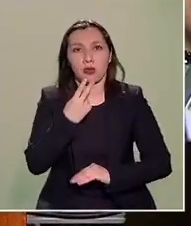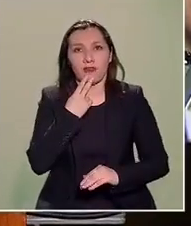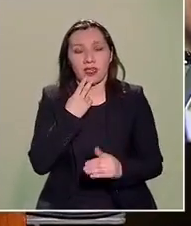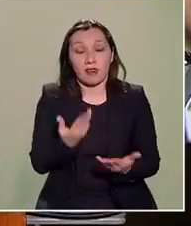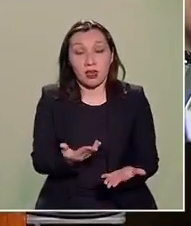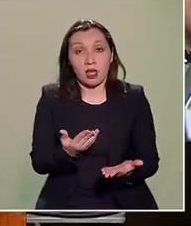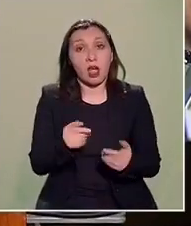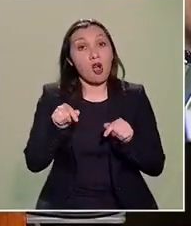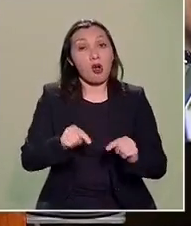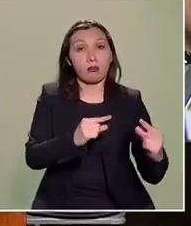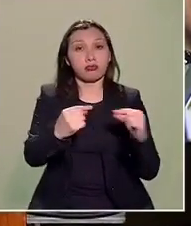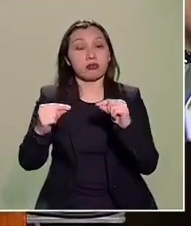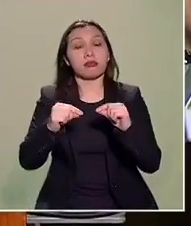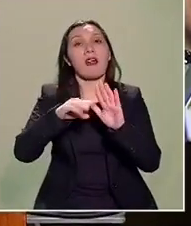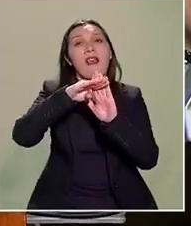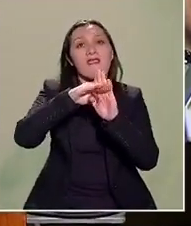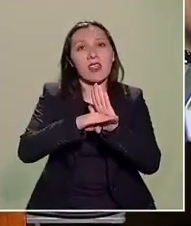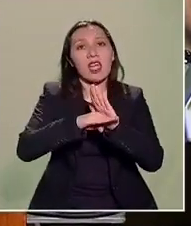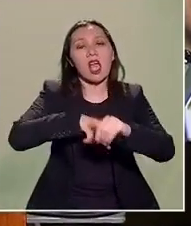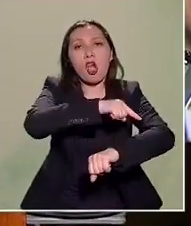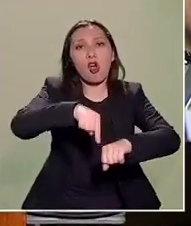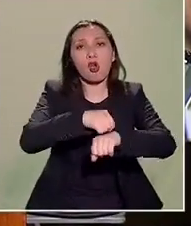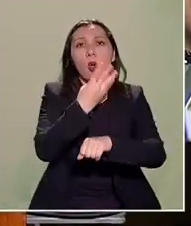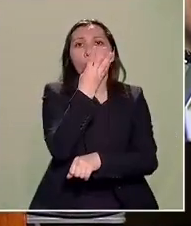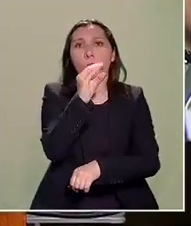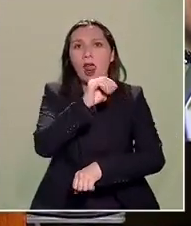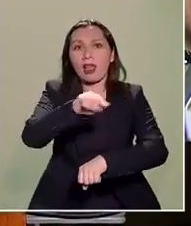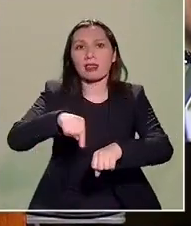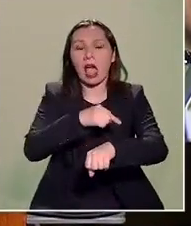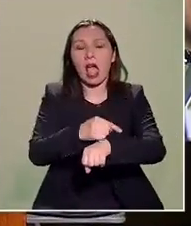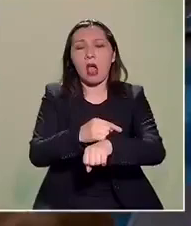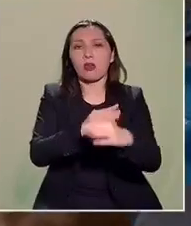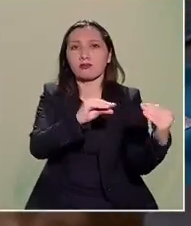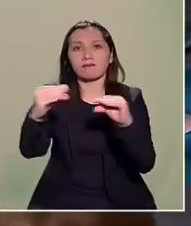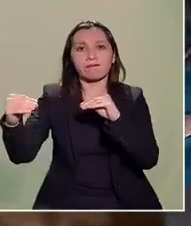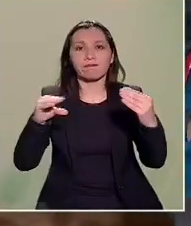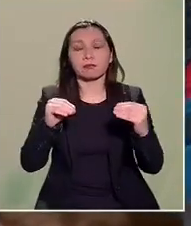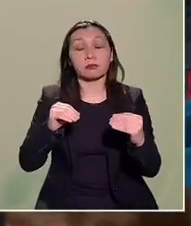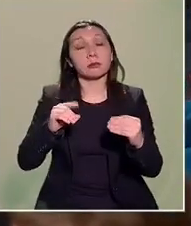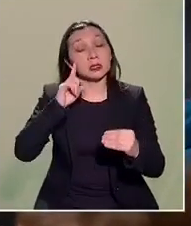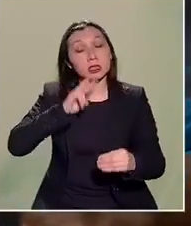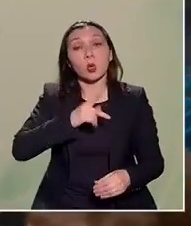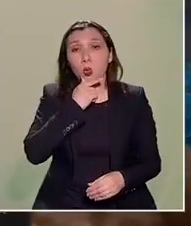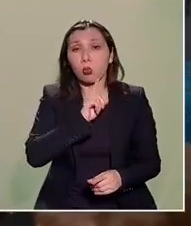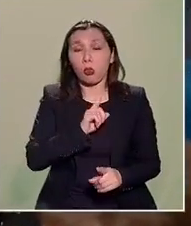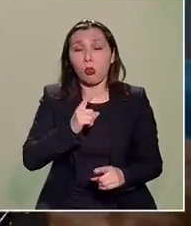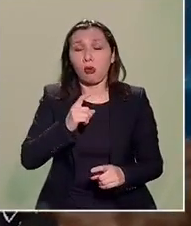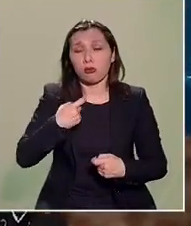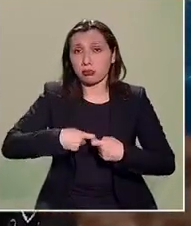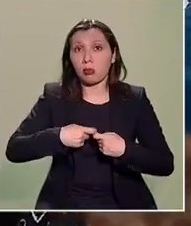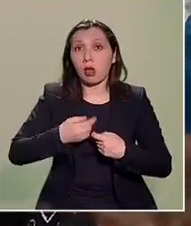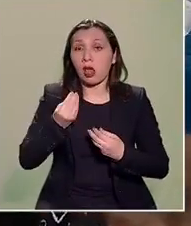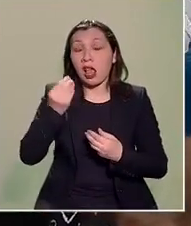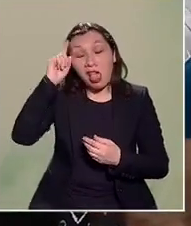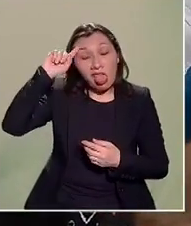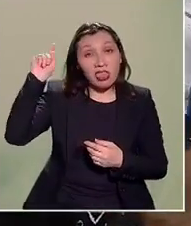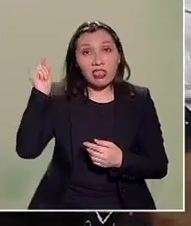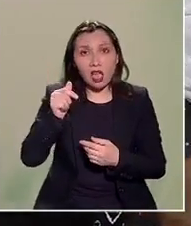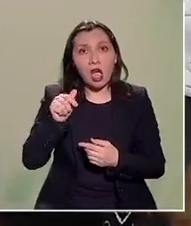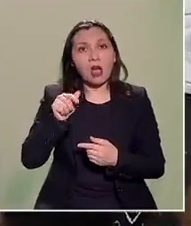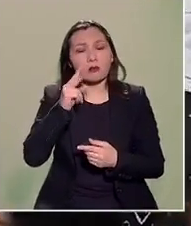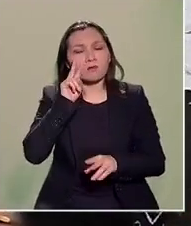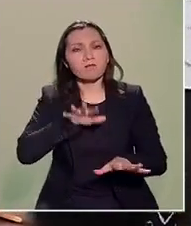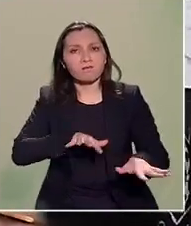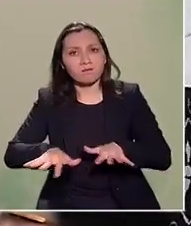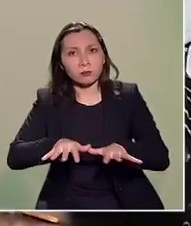hoy se discute rebajar la jornada a 40 horas sin duda y no negamos que la iniciativa es